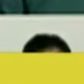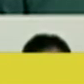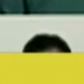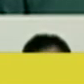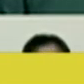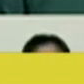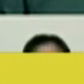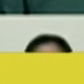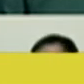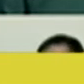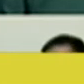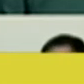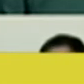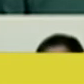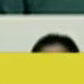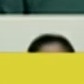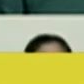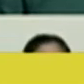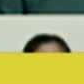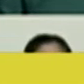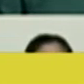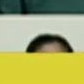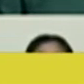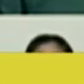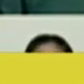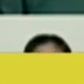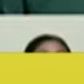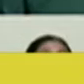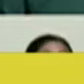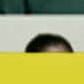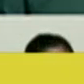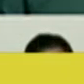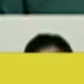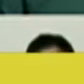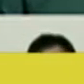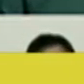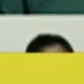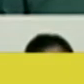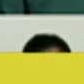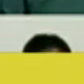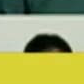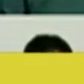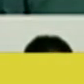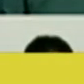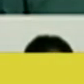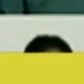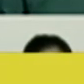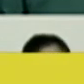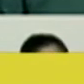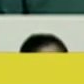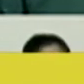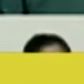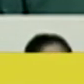subordinación. Por ello, haciendo honor a las tradiciones de nuestra institución, somos garantes de